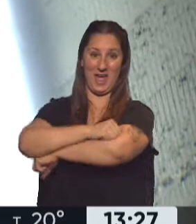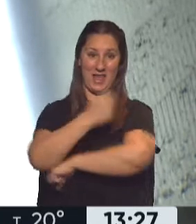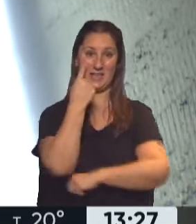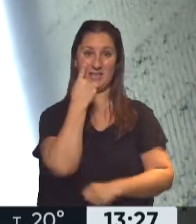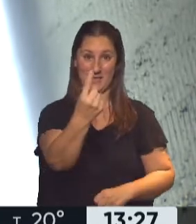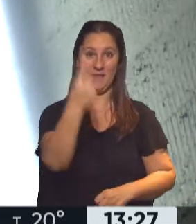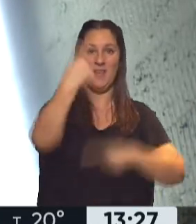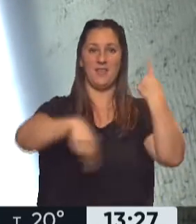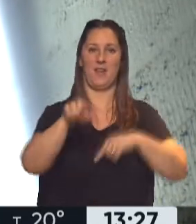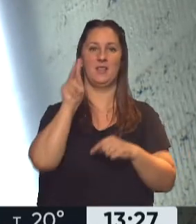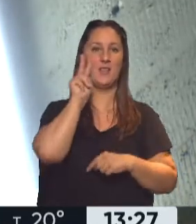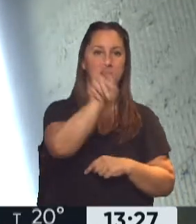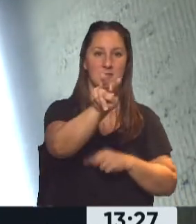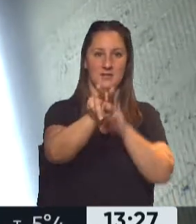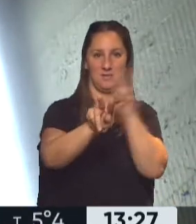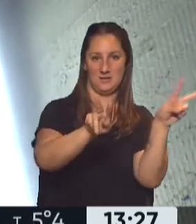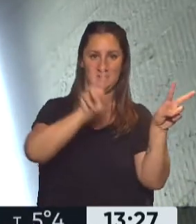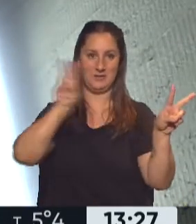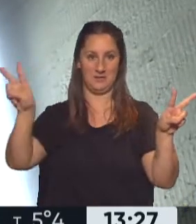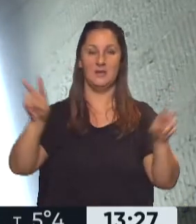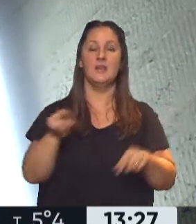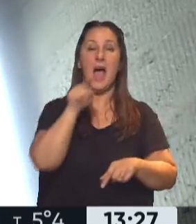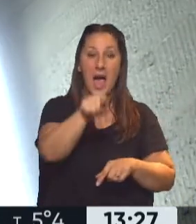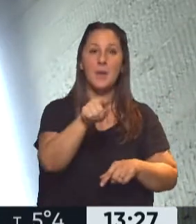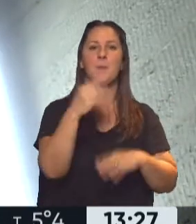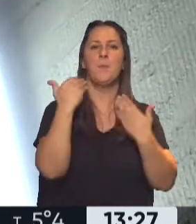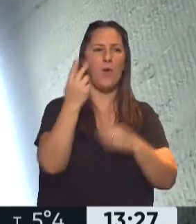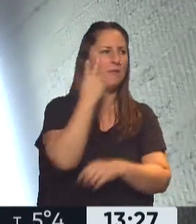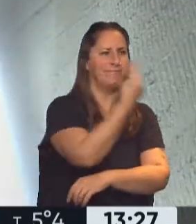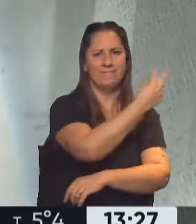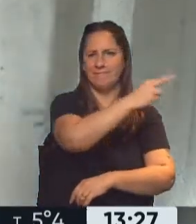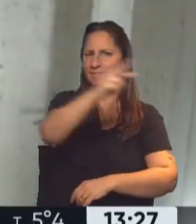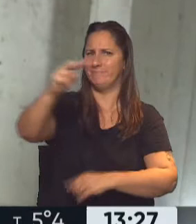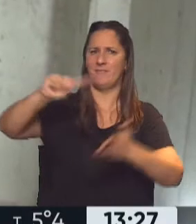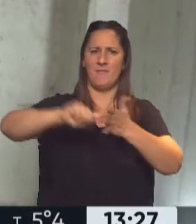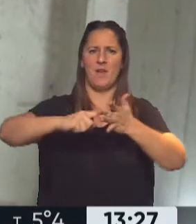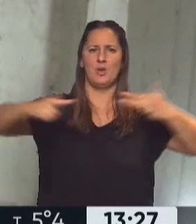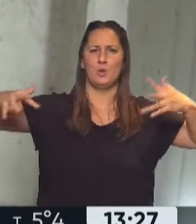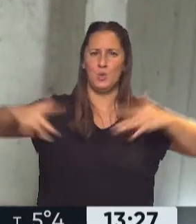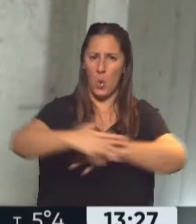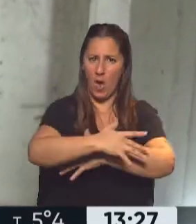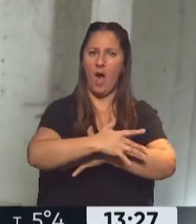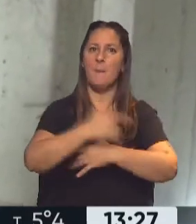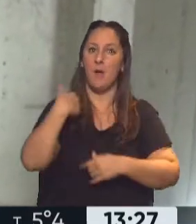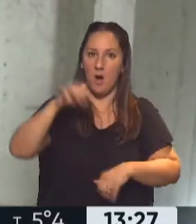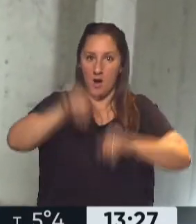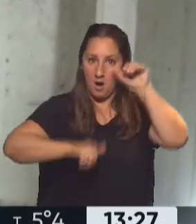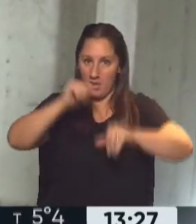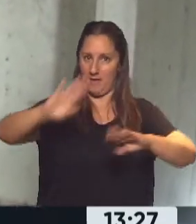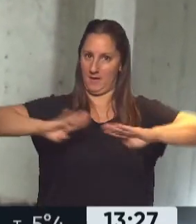dan a los distintos puntos cardinales. Y bueno, desde ahí es que se puede visualizar toda la ciudad. Hay que estar en buen estado físico para